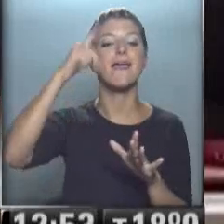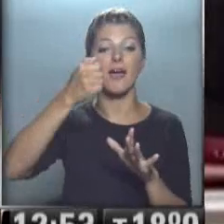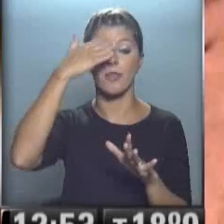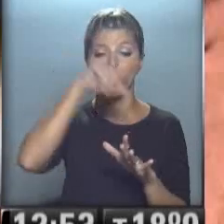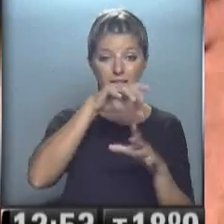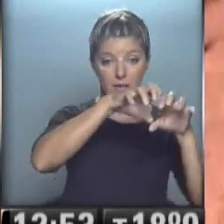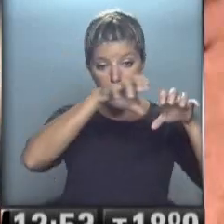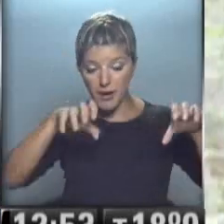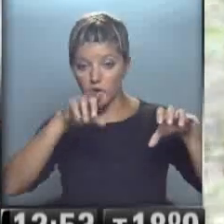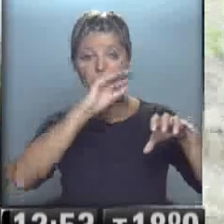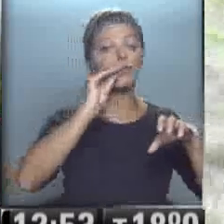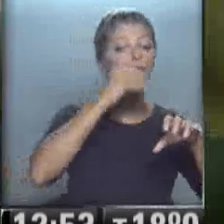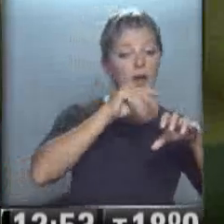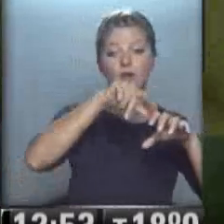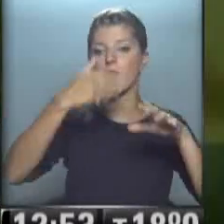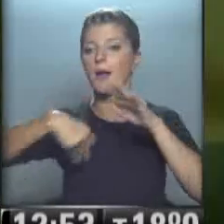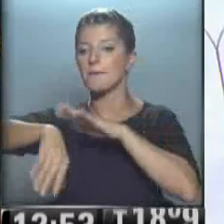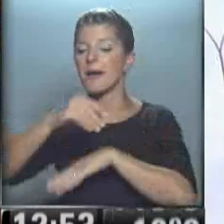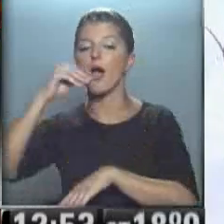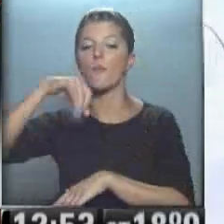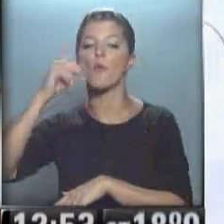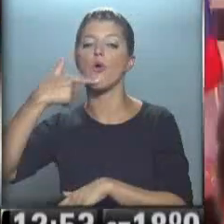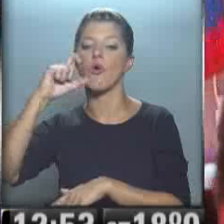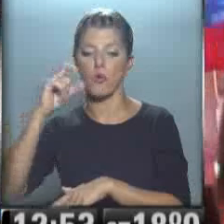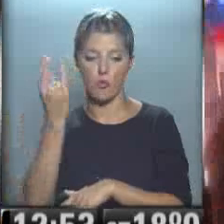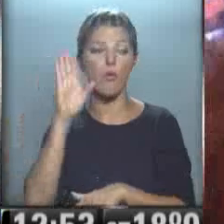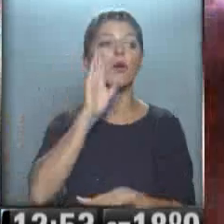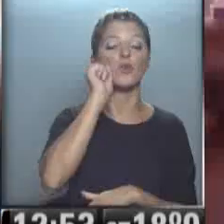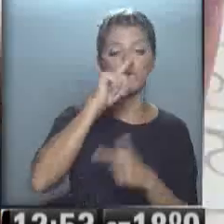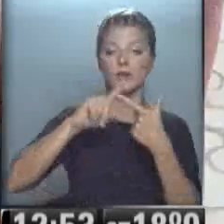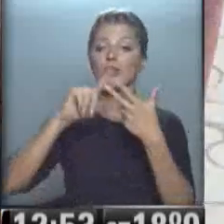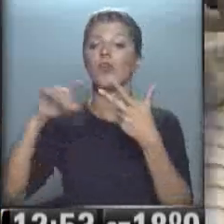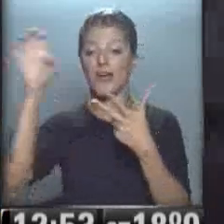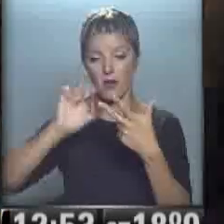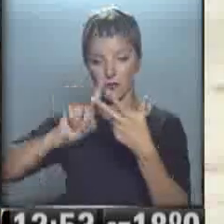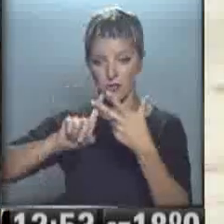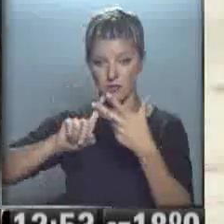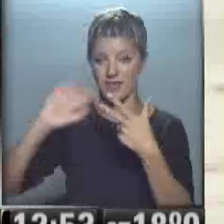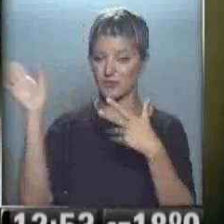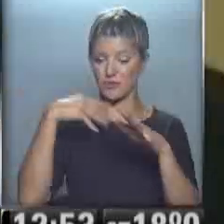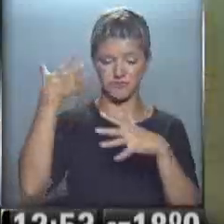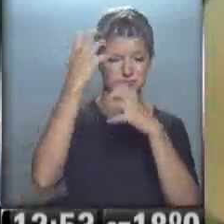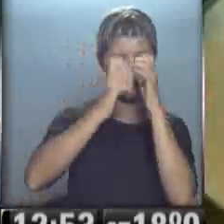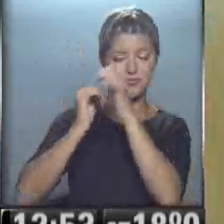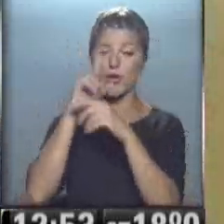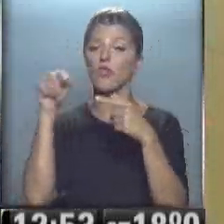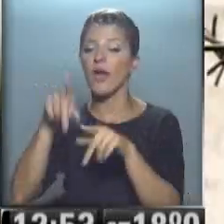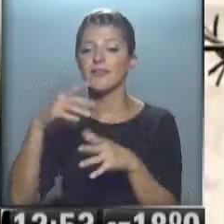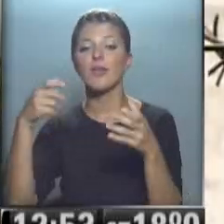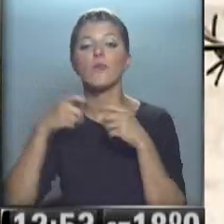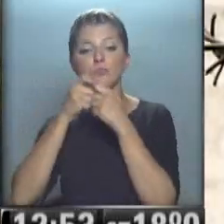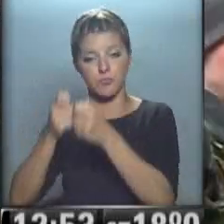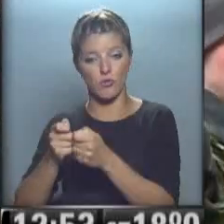Rusia se desató una guerra de sanciones entre Moscú Washington y la Unión Europea el kremlin en tanto Busca apoyo entre los países del